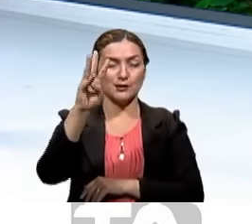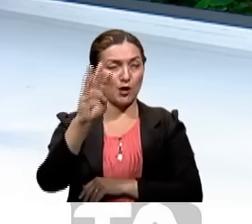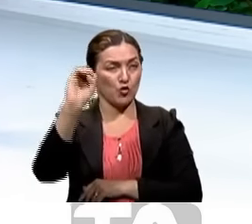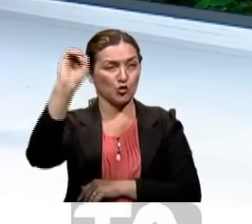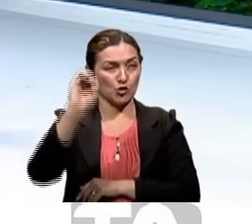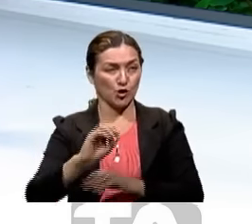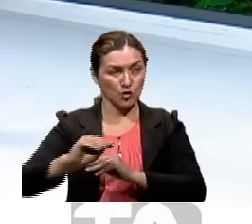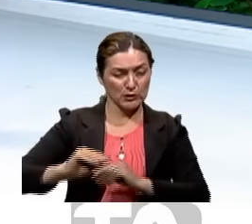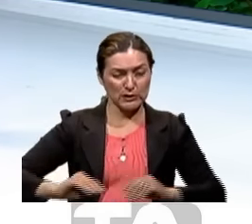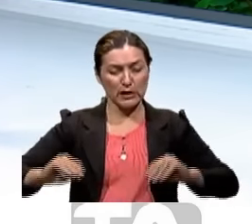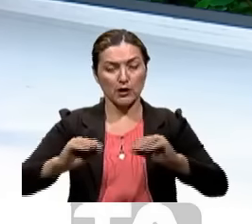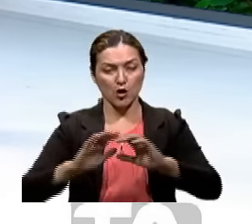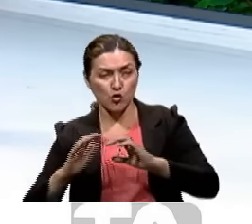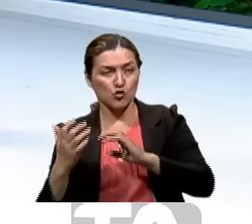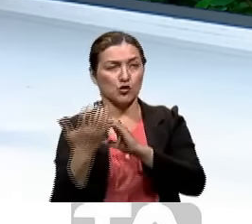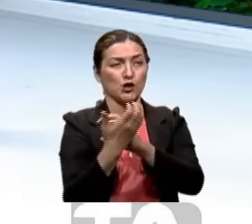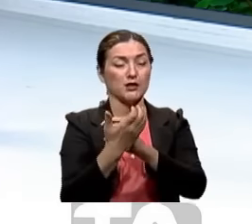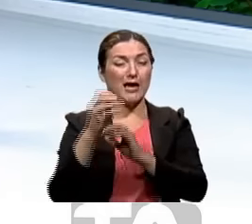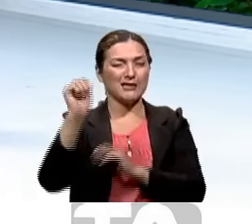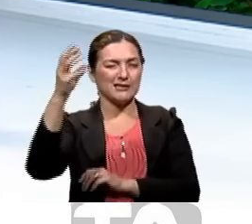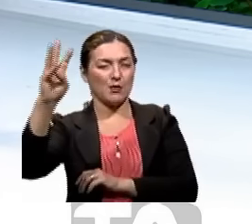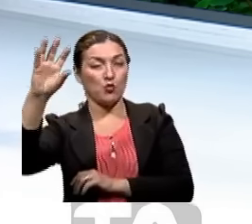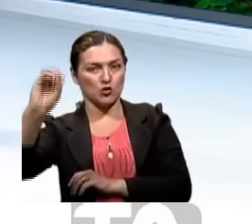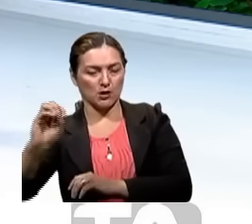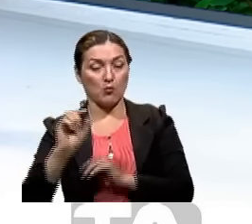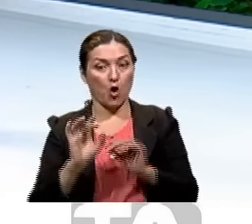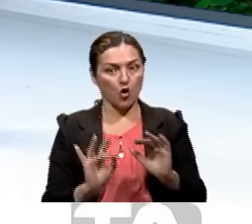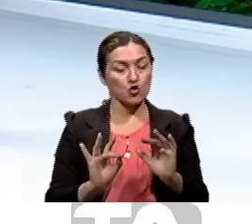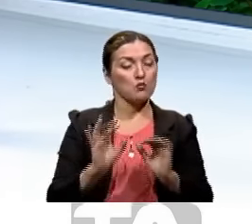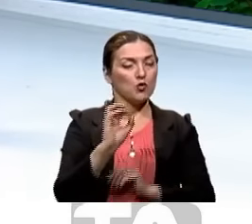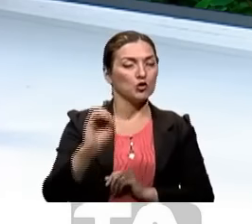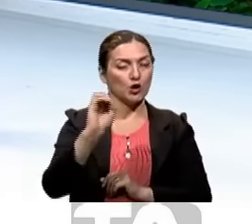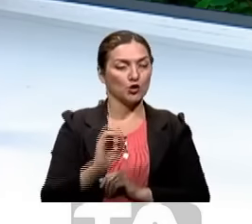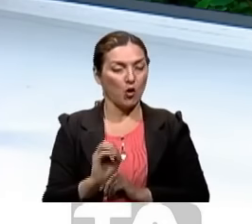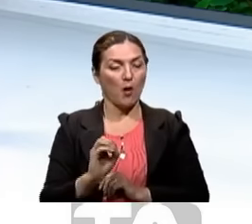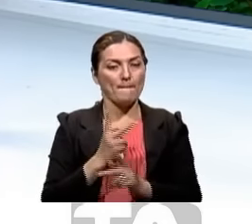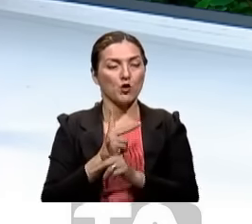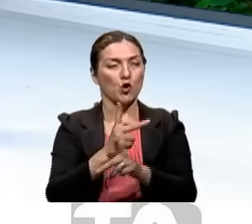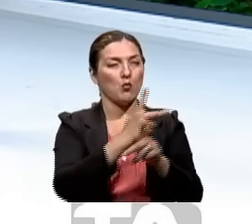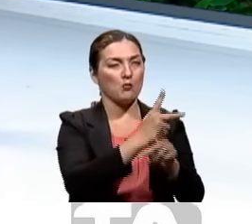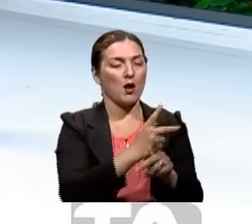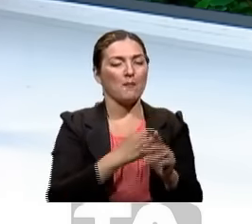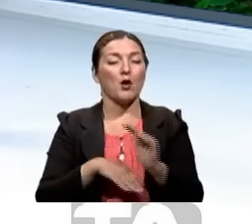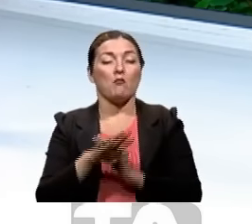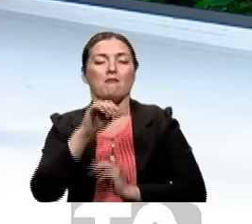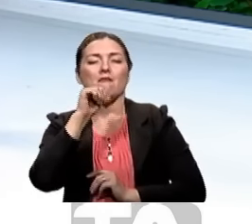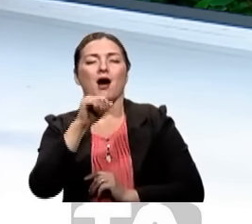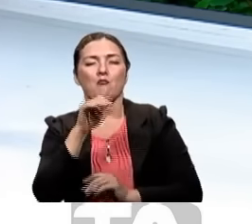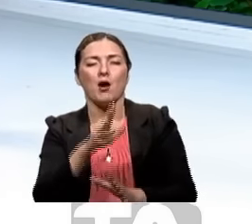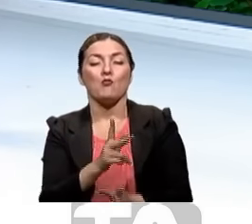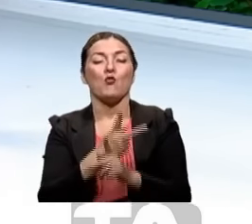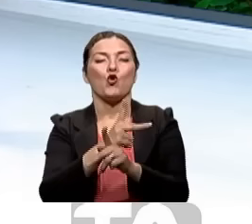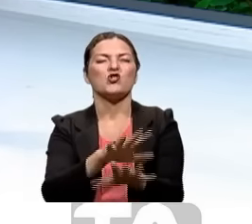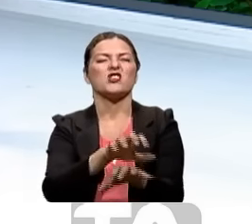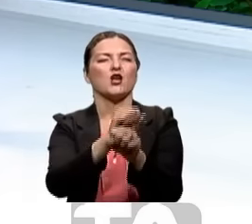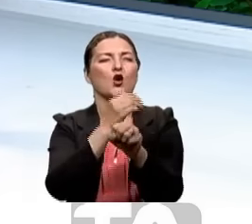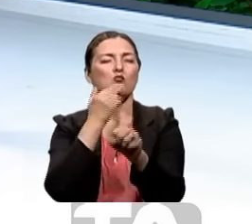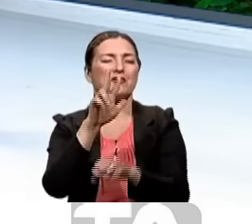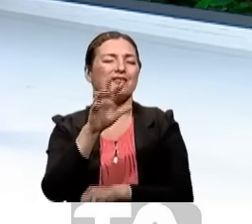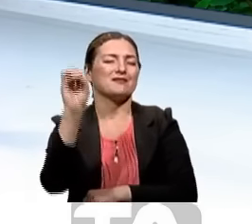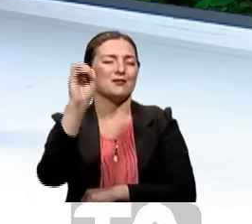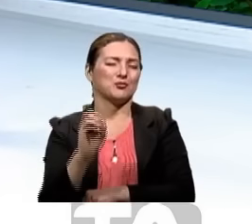océanos son áreas protegidas, pero se requiere proteger el 30% para garantizar su sostenibilidad. Si no se